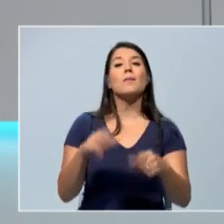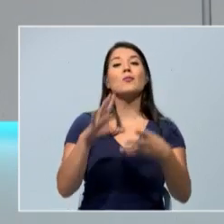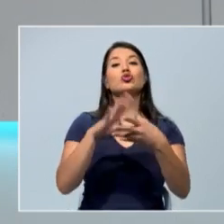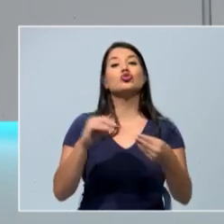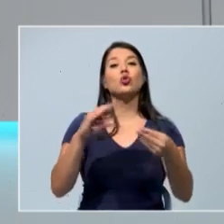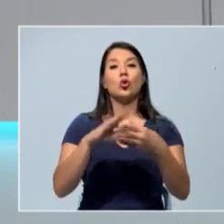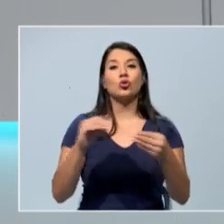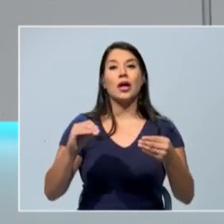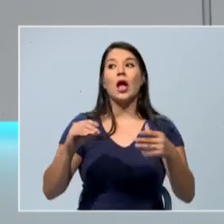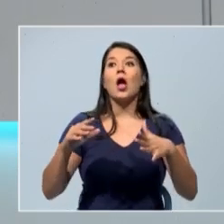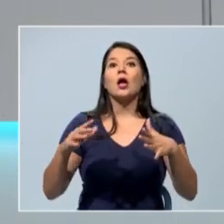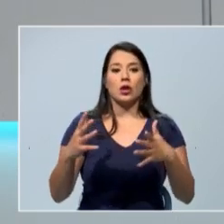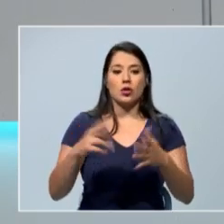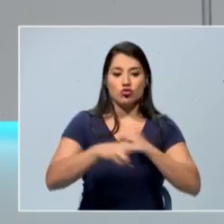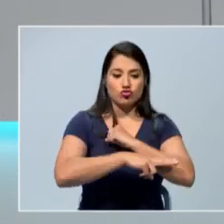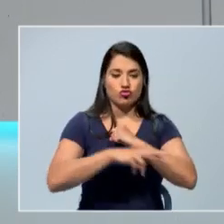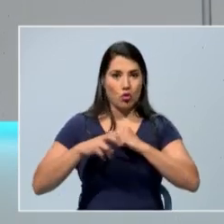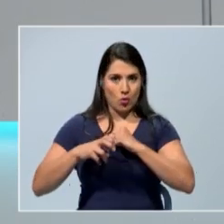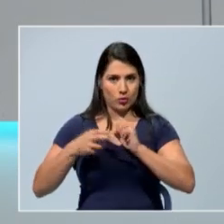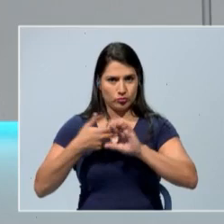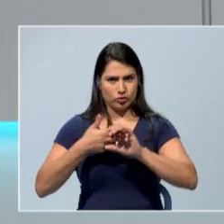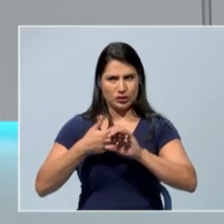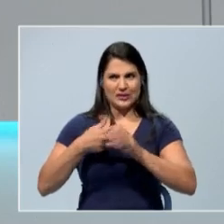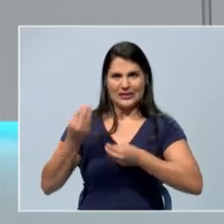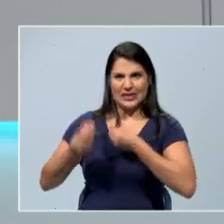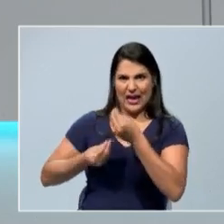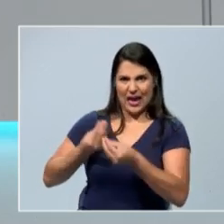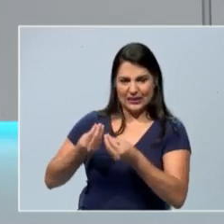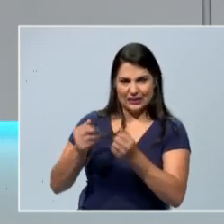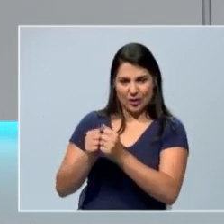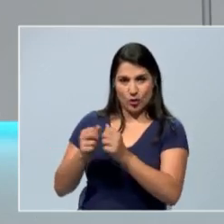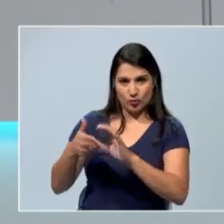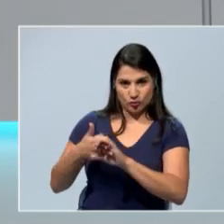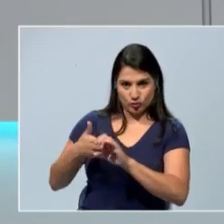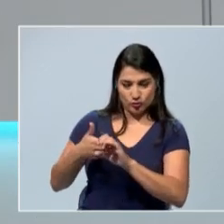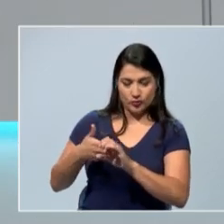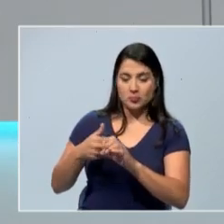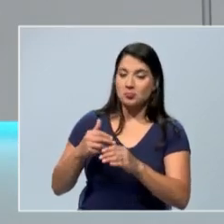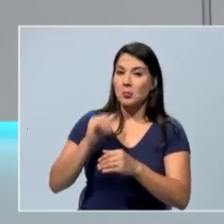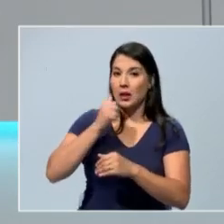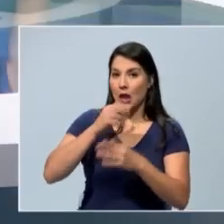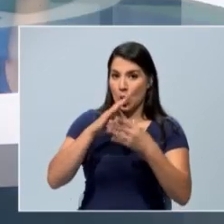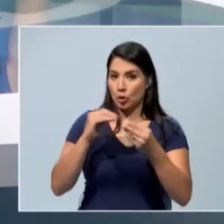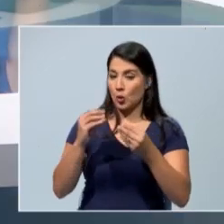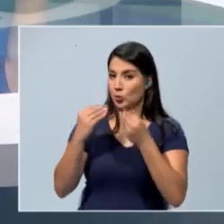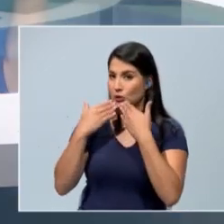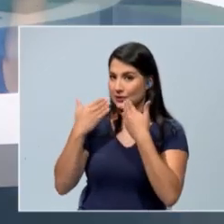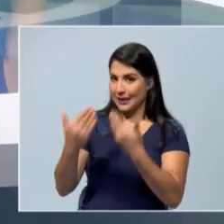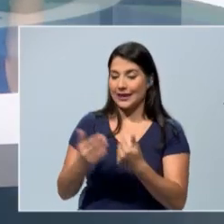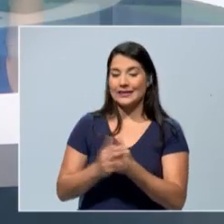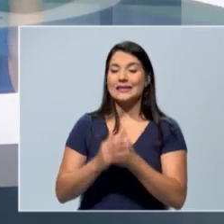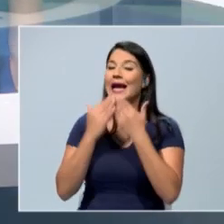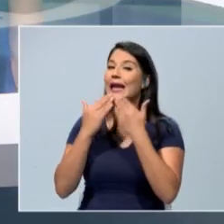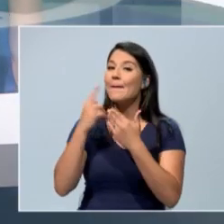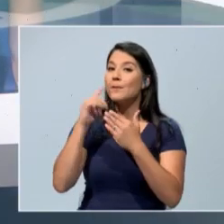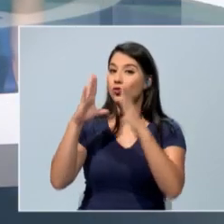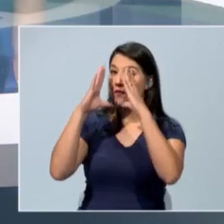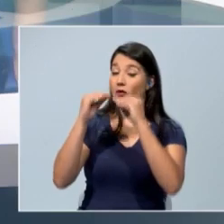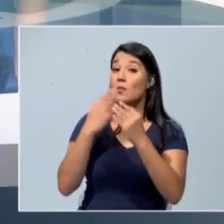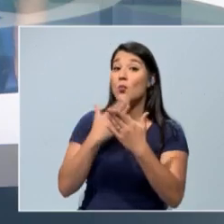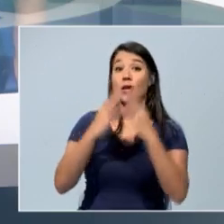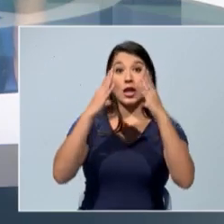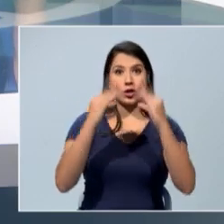cada una de las gasolinas o combustibles que se distribuyen en el poliducto y que ha sido robado por los delincuentes. Muchísimas gracias. Gracias, Andrés, por la información. Buenas